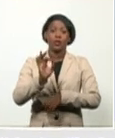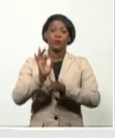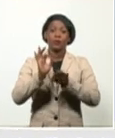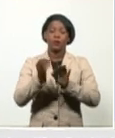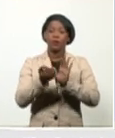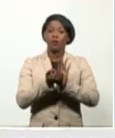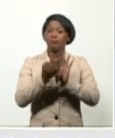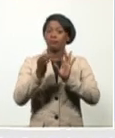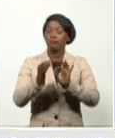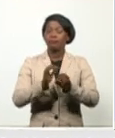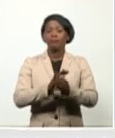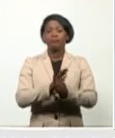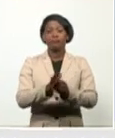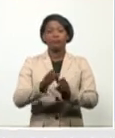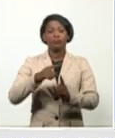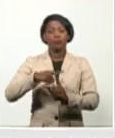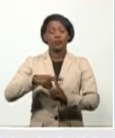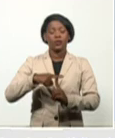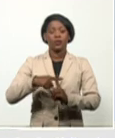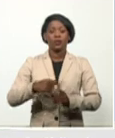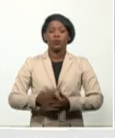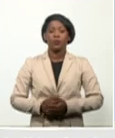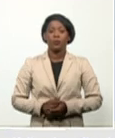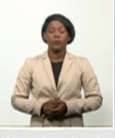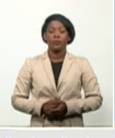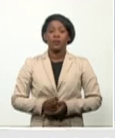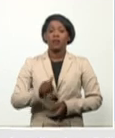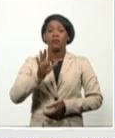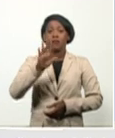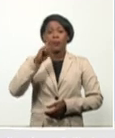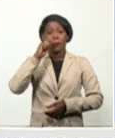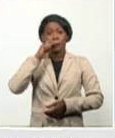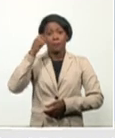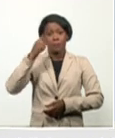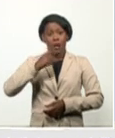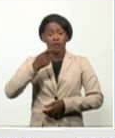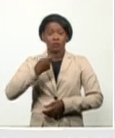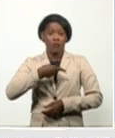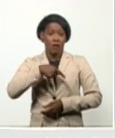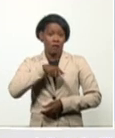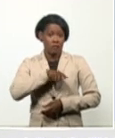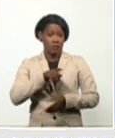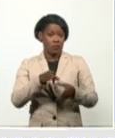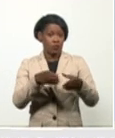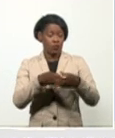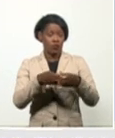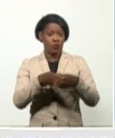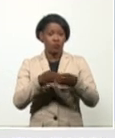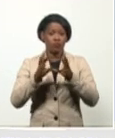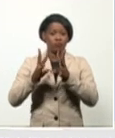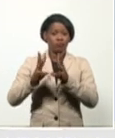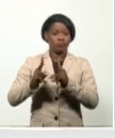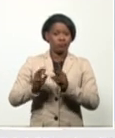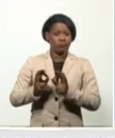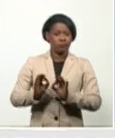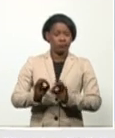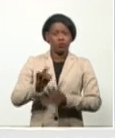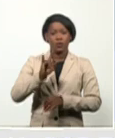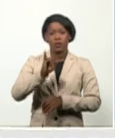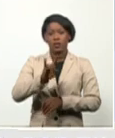con la enfermedad. 5 del sexo masculino de ayer y se acumulan 996,